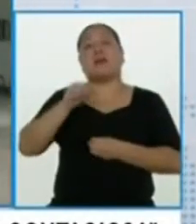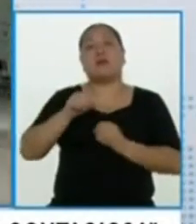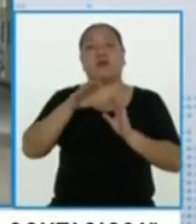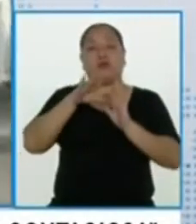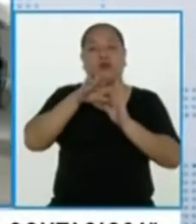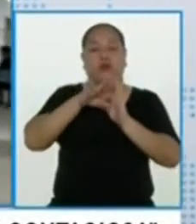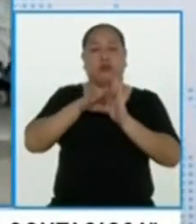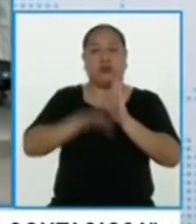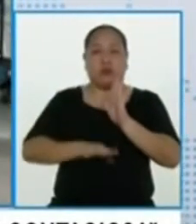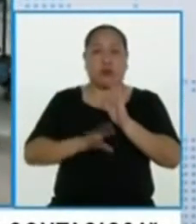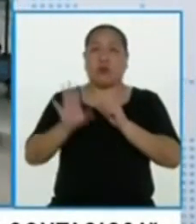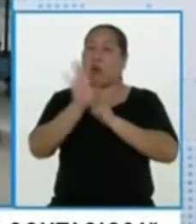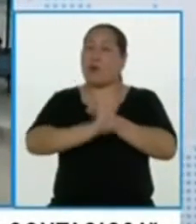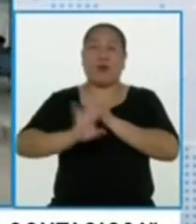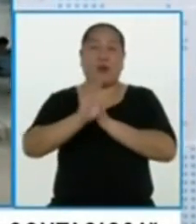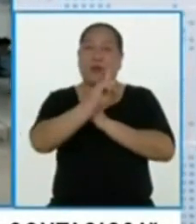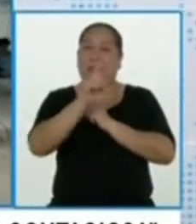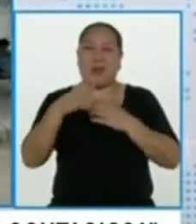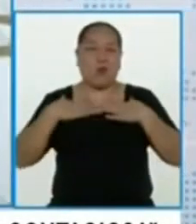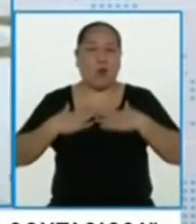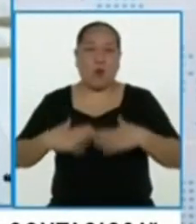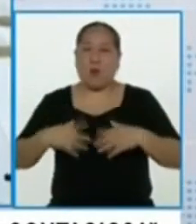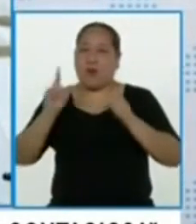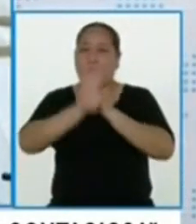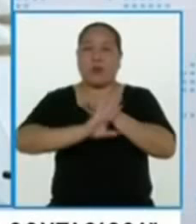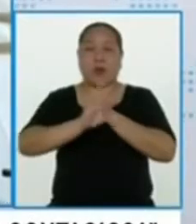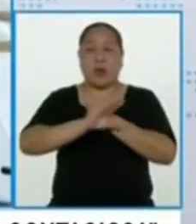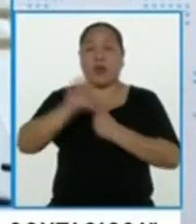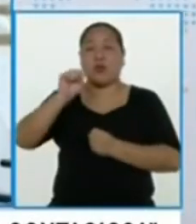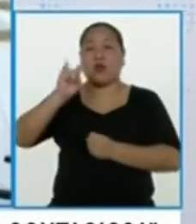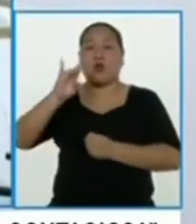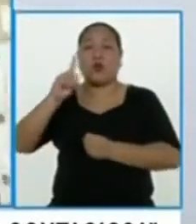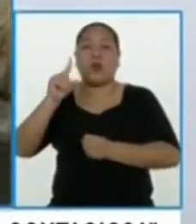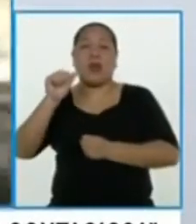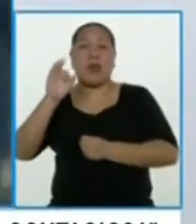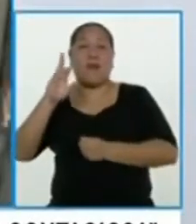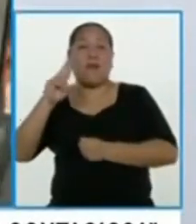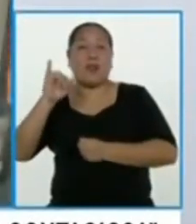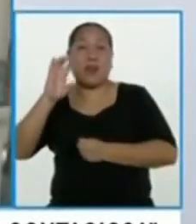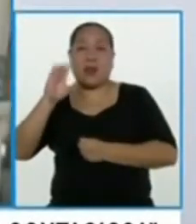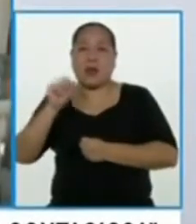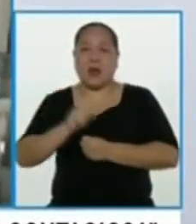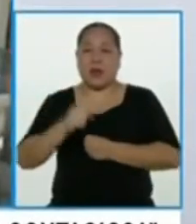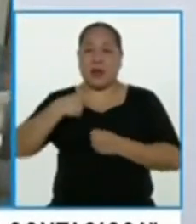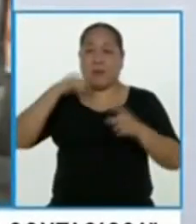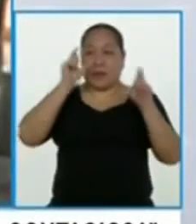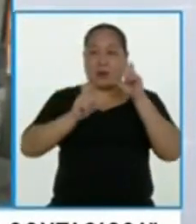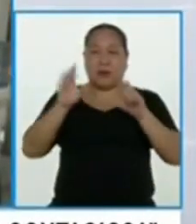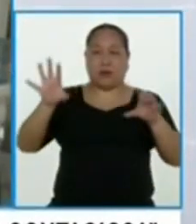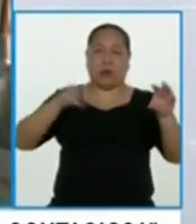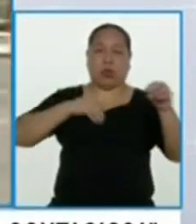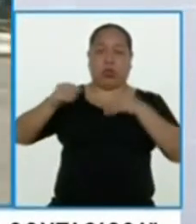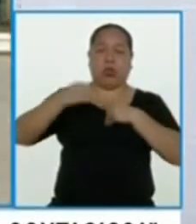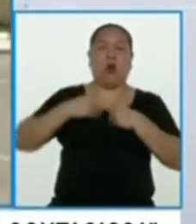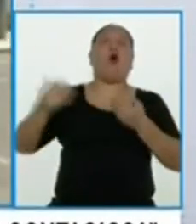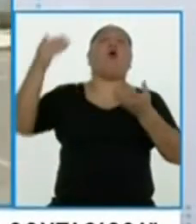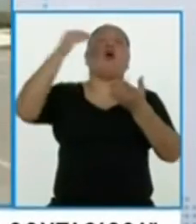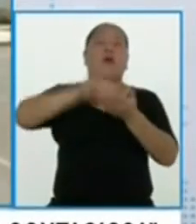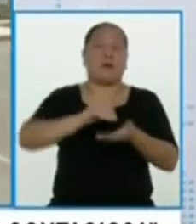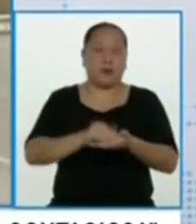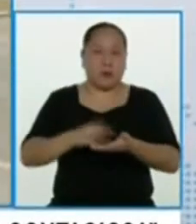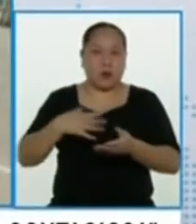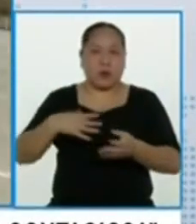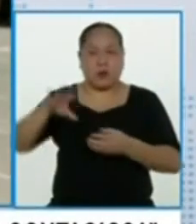Tu cuerpo ya no se protege igual. Entonces, bueno, esas variantes llegan acá, imagínate, todos los que estaban expuestos previamente se pueden volver a reinfectar.